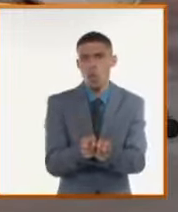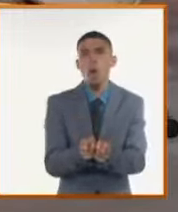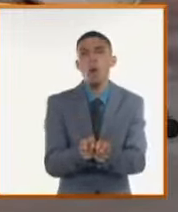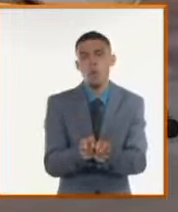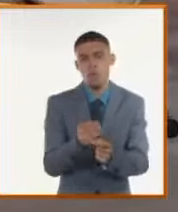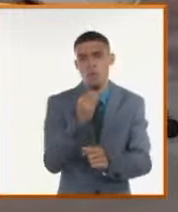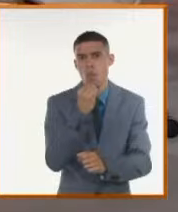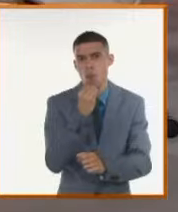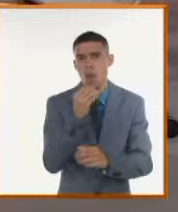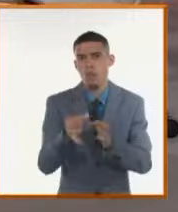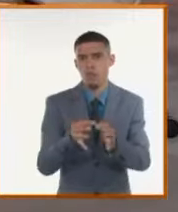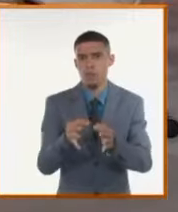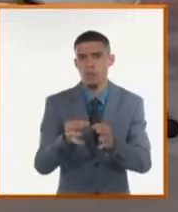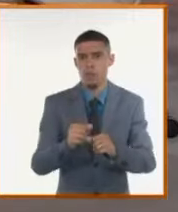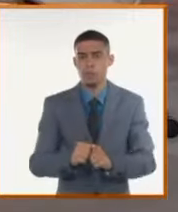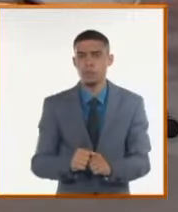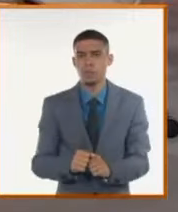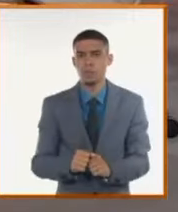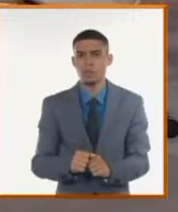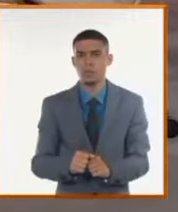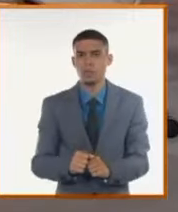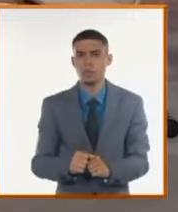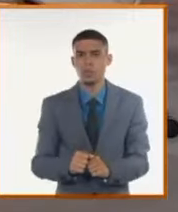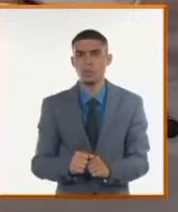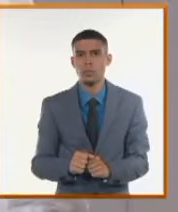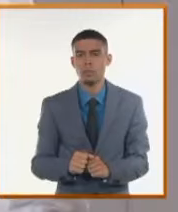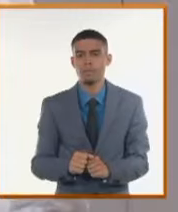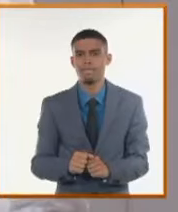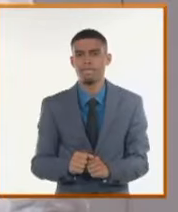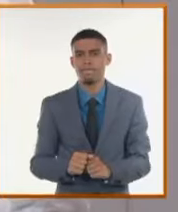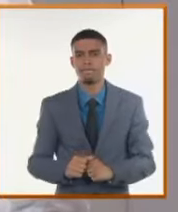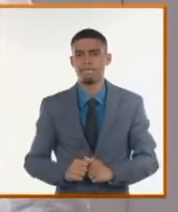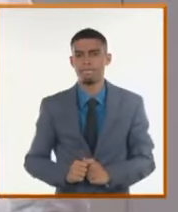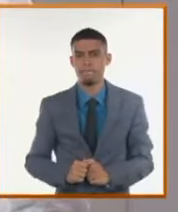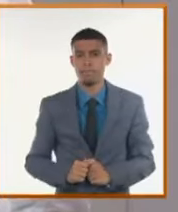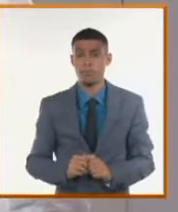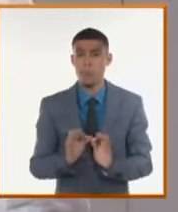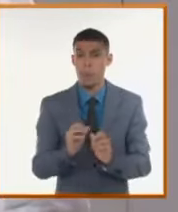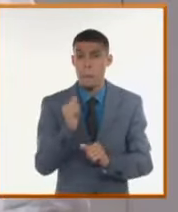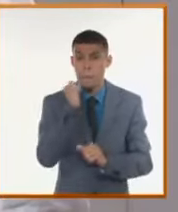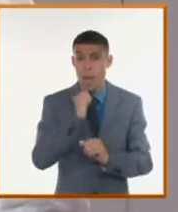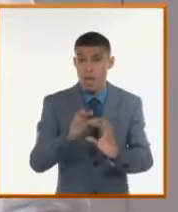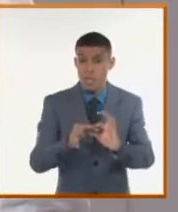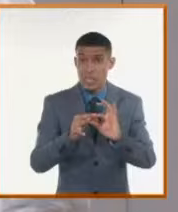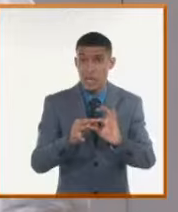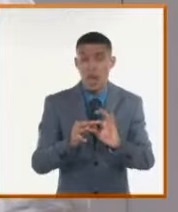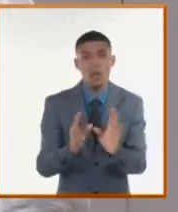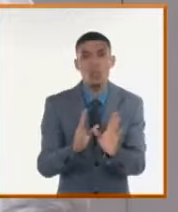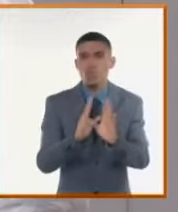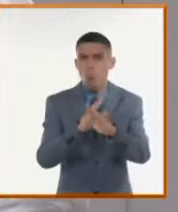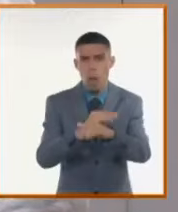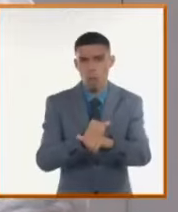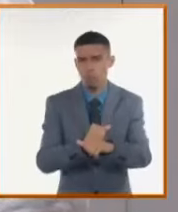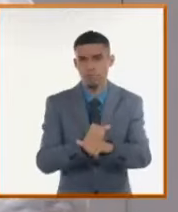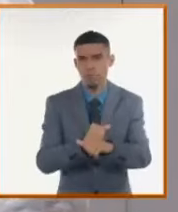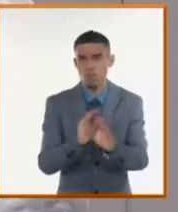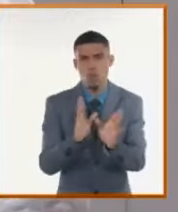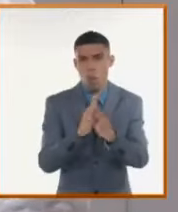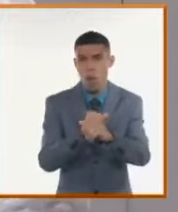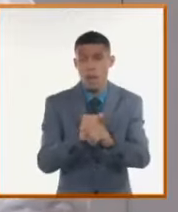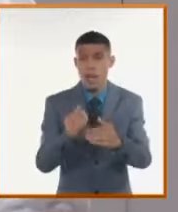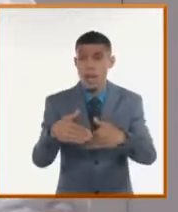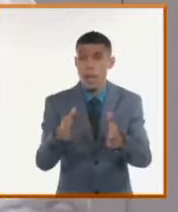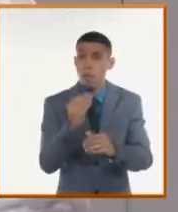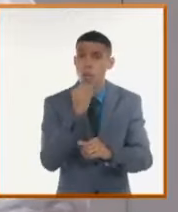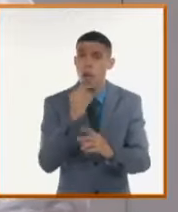y coche de mayores dimensiones pero la ruta crítica en estos momentos que no contamos con los equipos para